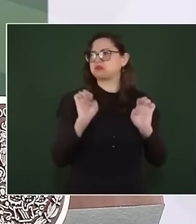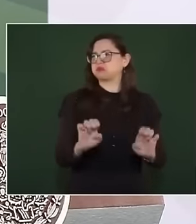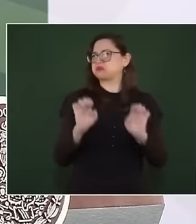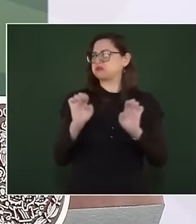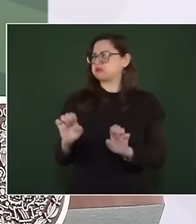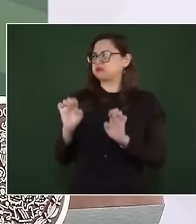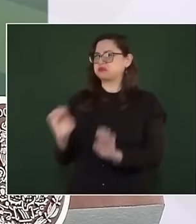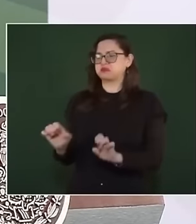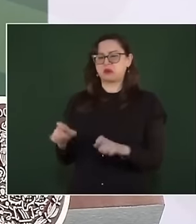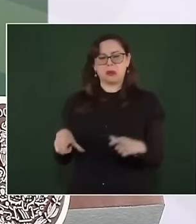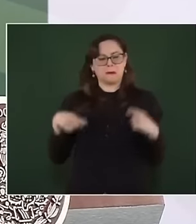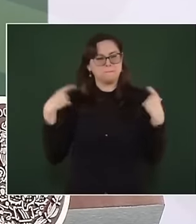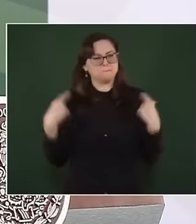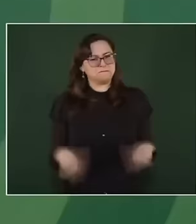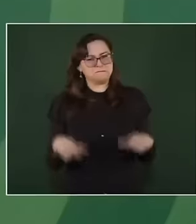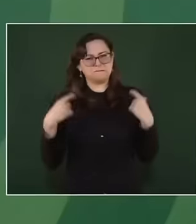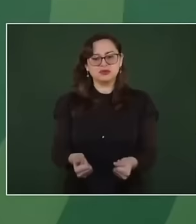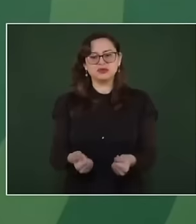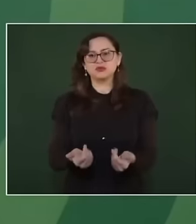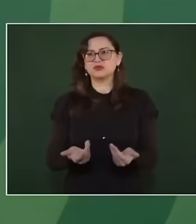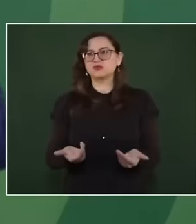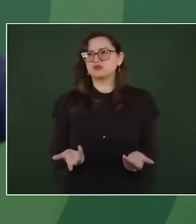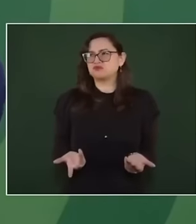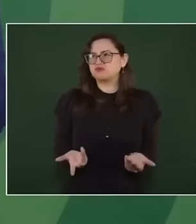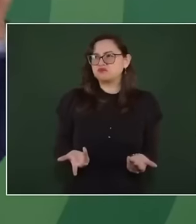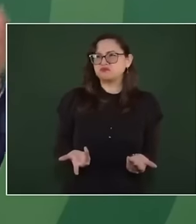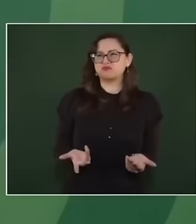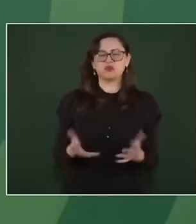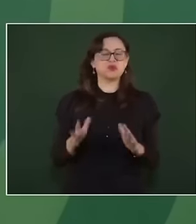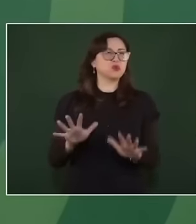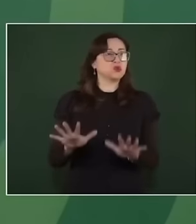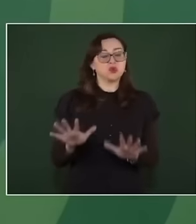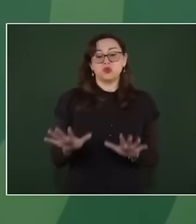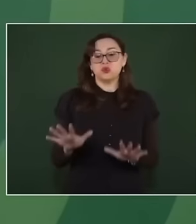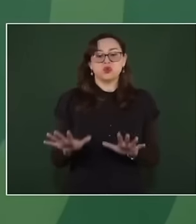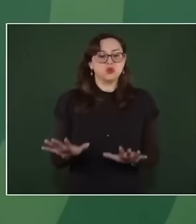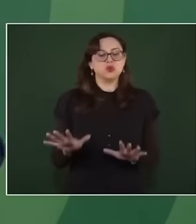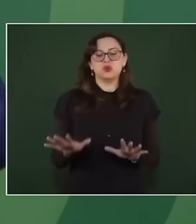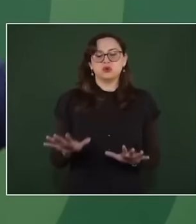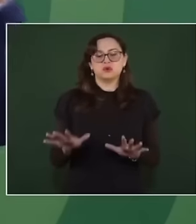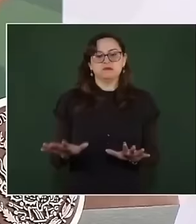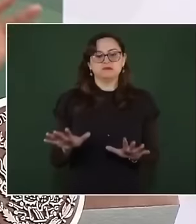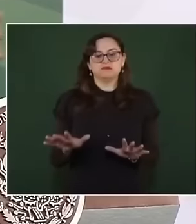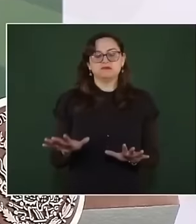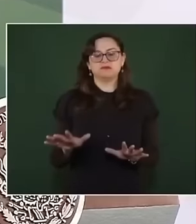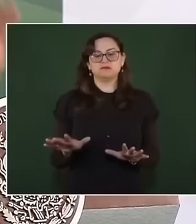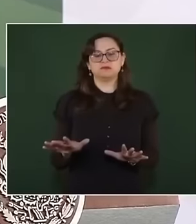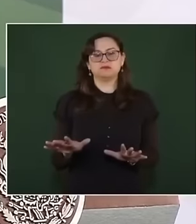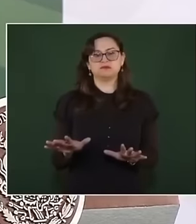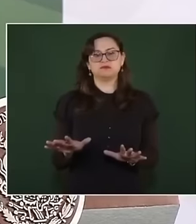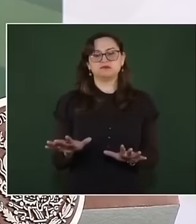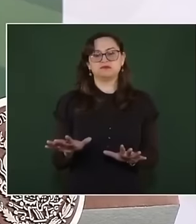extravagante muy costoso muy costoso Sí así espectacular como de